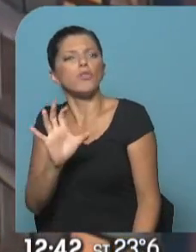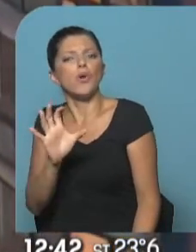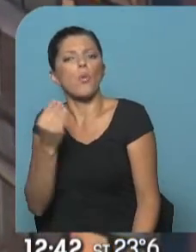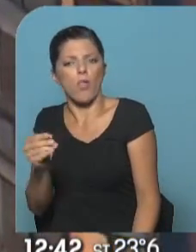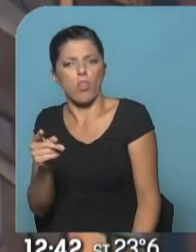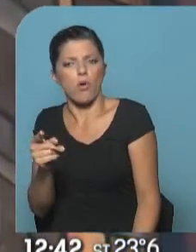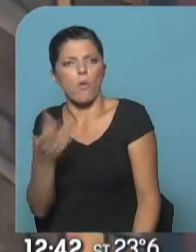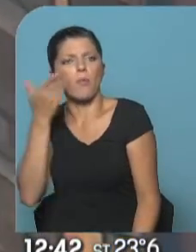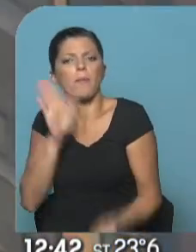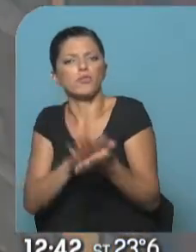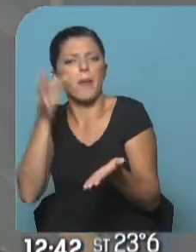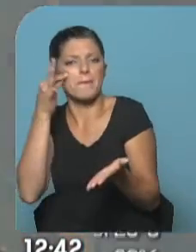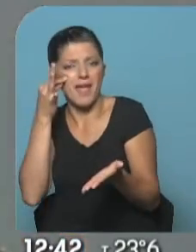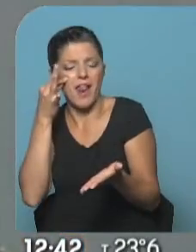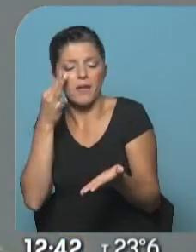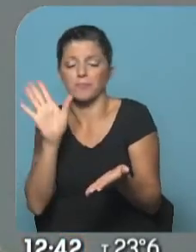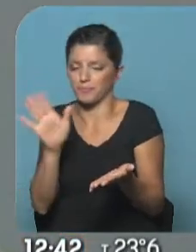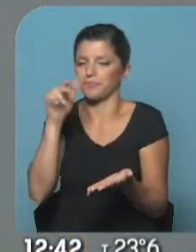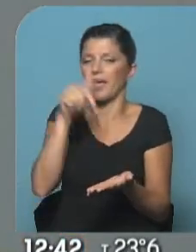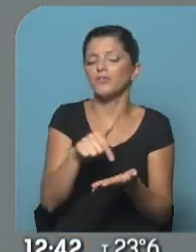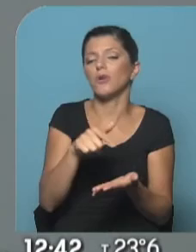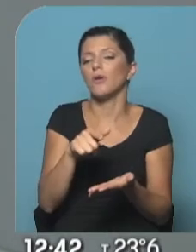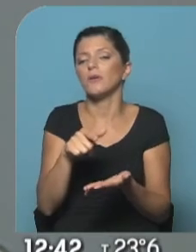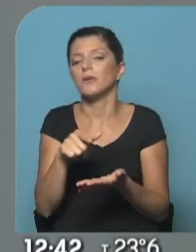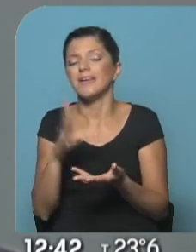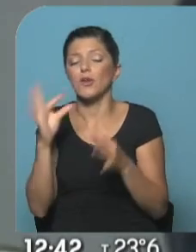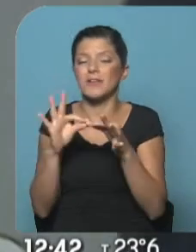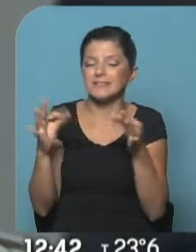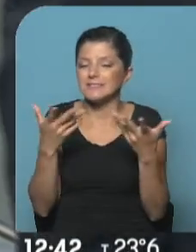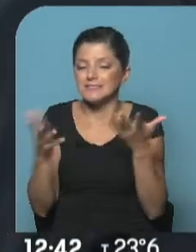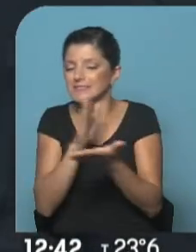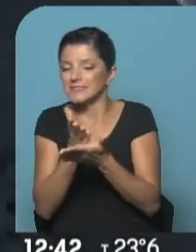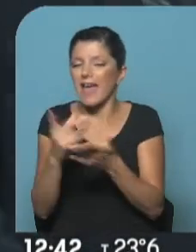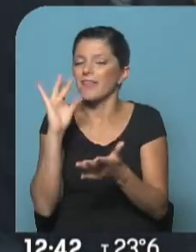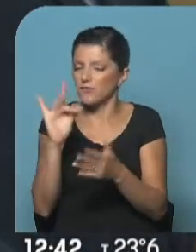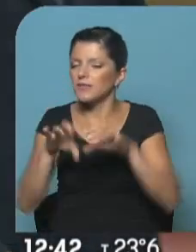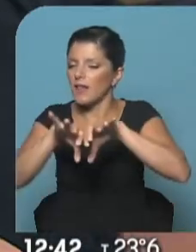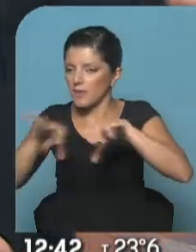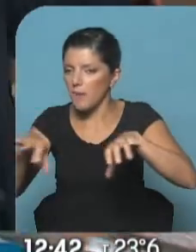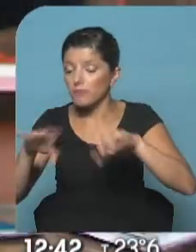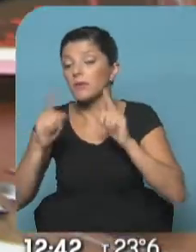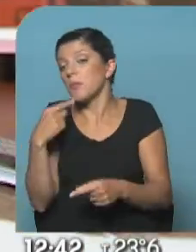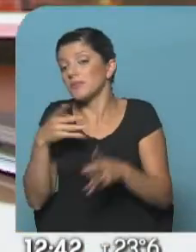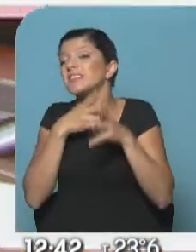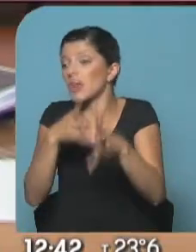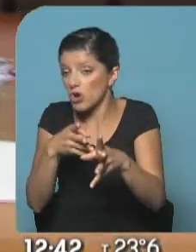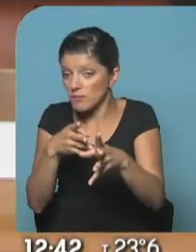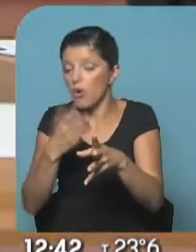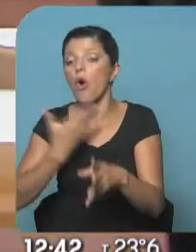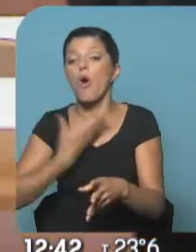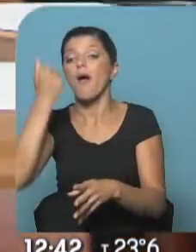un uzbeco que odia a la sociedad norteamericana y por eso decidió matarla. Hay una línea finita ahí que hay que discutir. Uno podría decir también terrorismo de franquicia, en el sentido